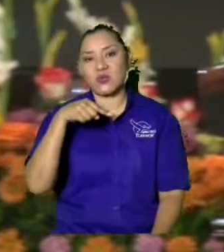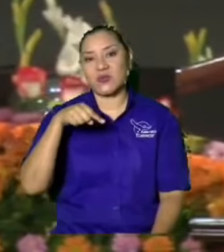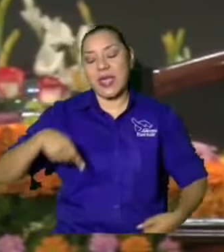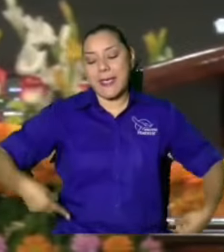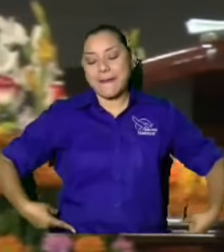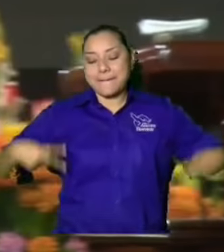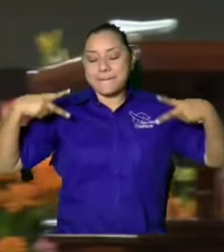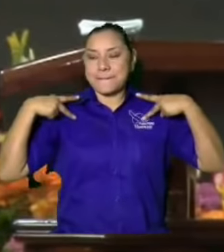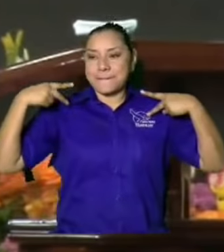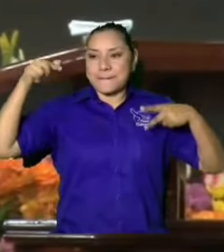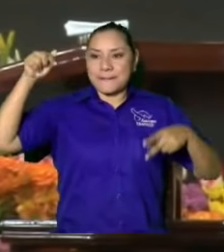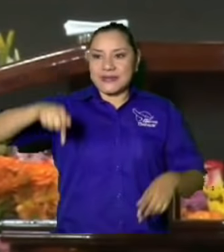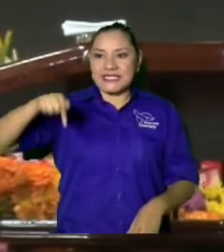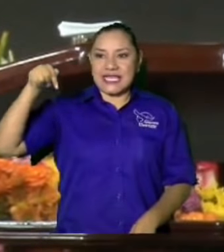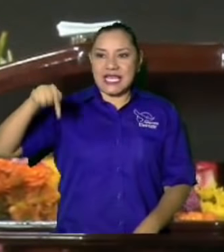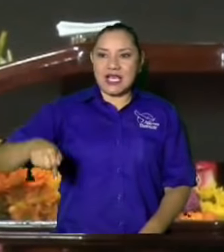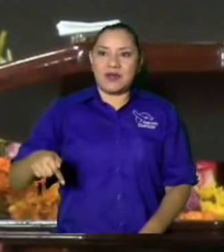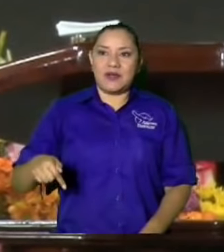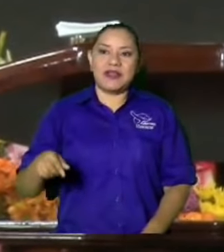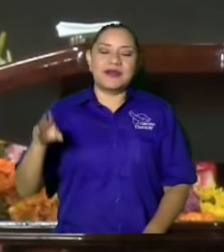pasando.